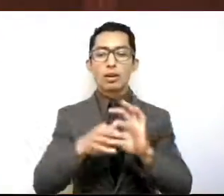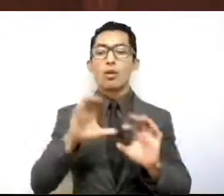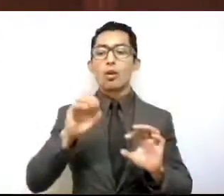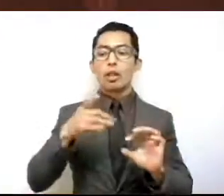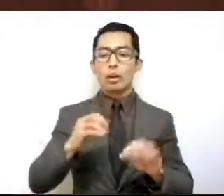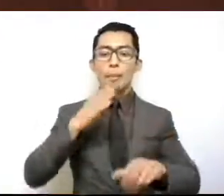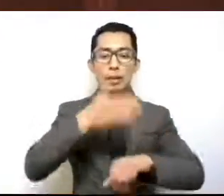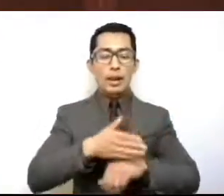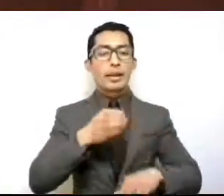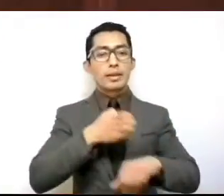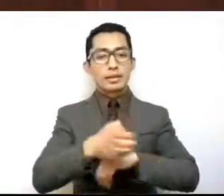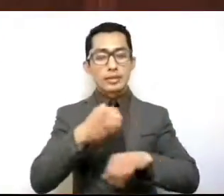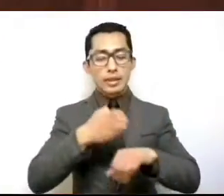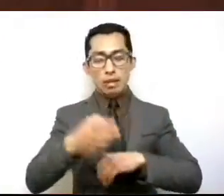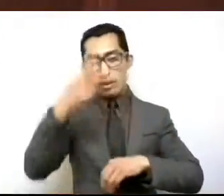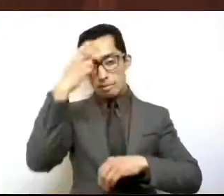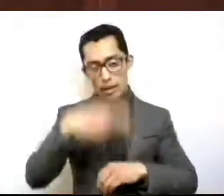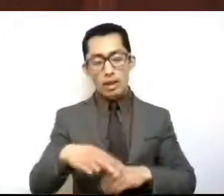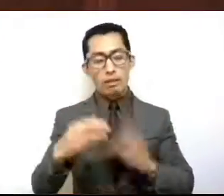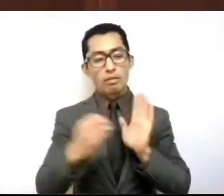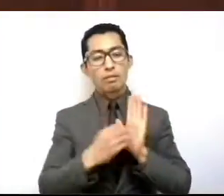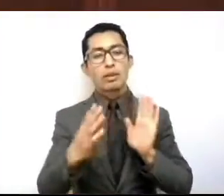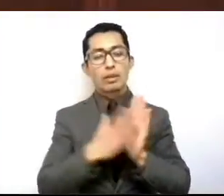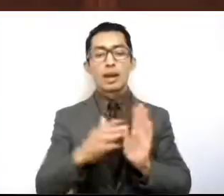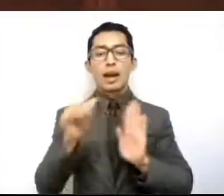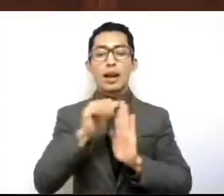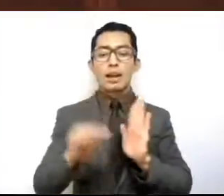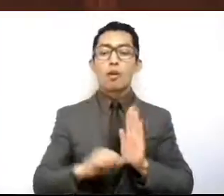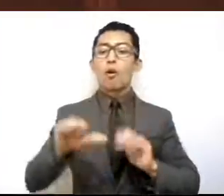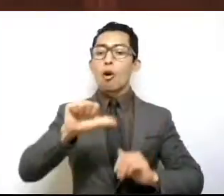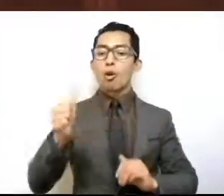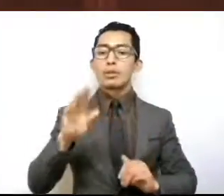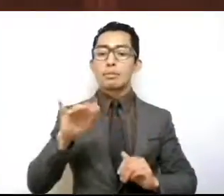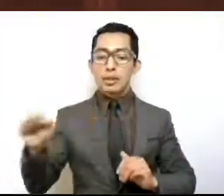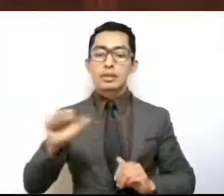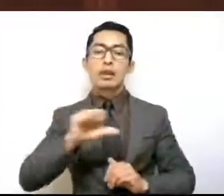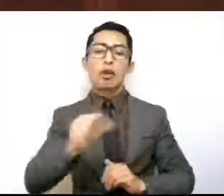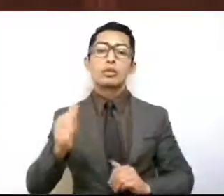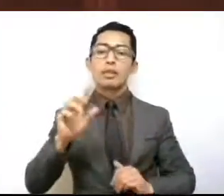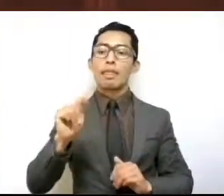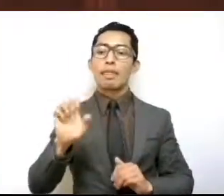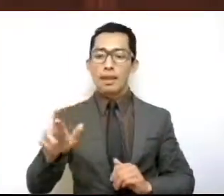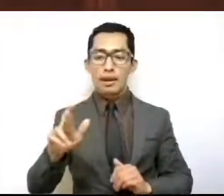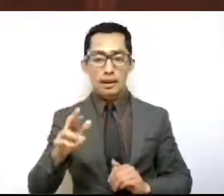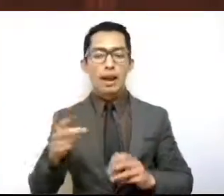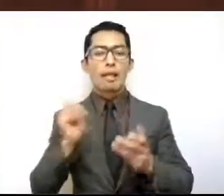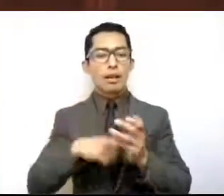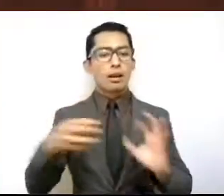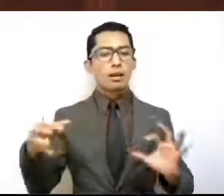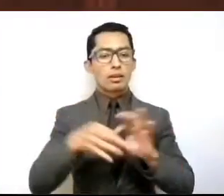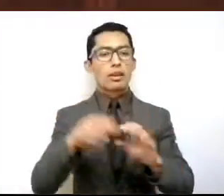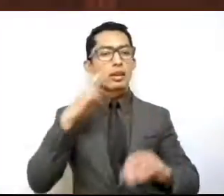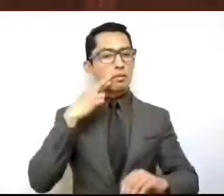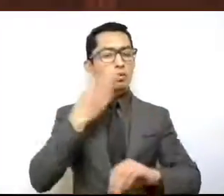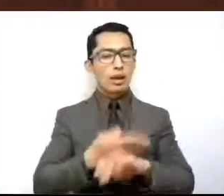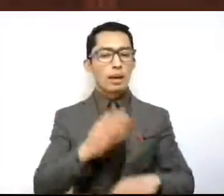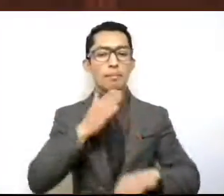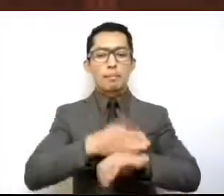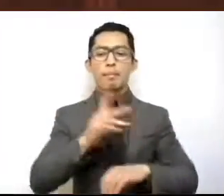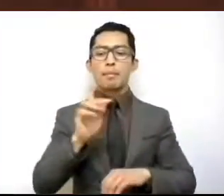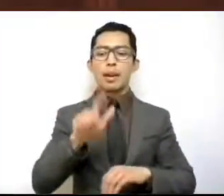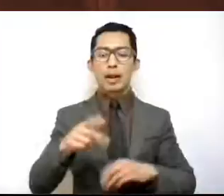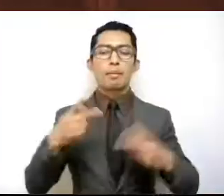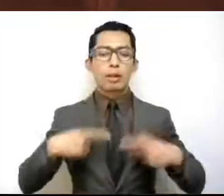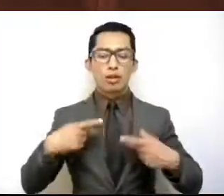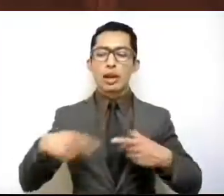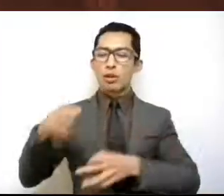Estados del Estado de México los artículos 11 bis y 11 ter, relativos a la responsabilidad penal de las personas